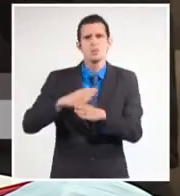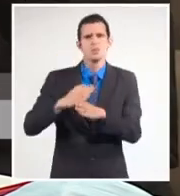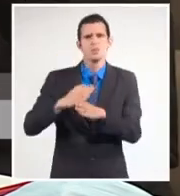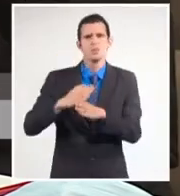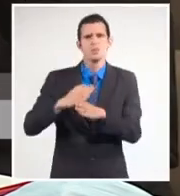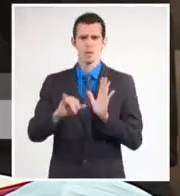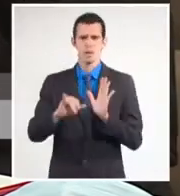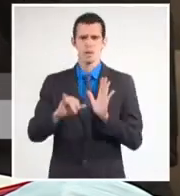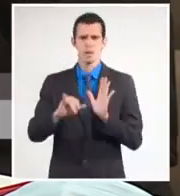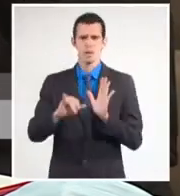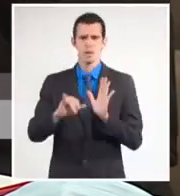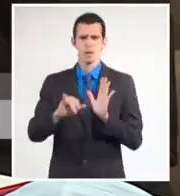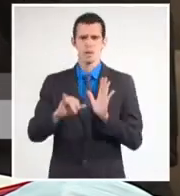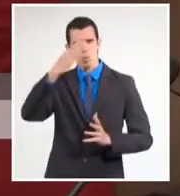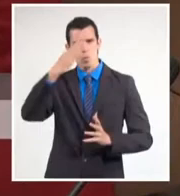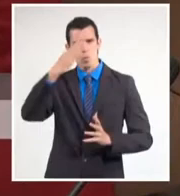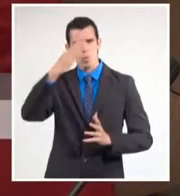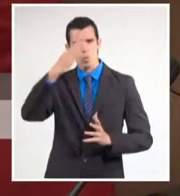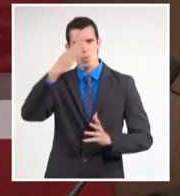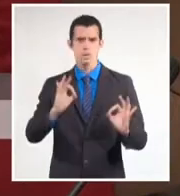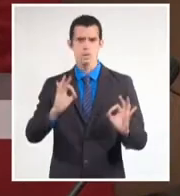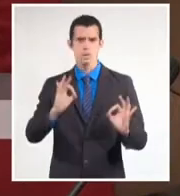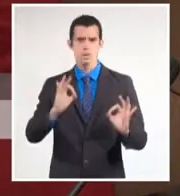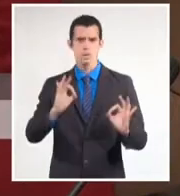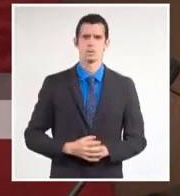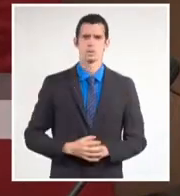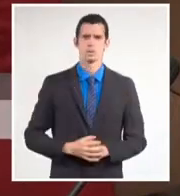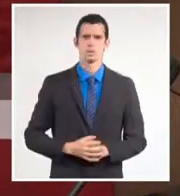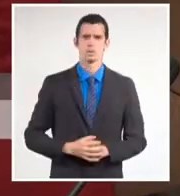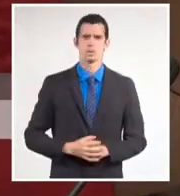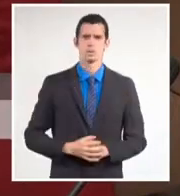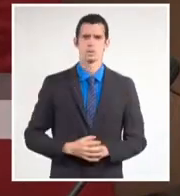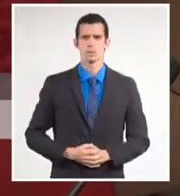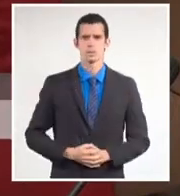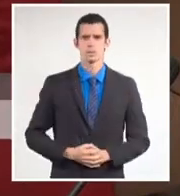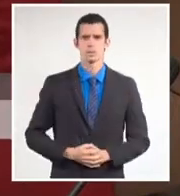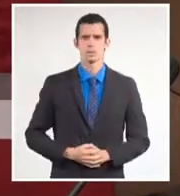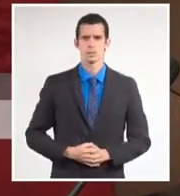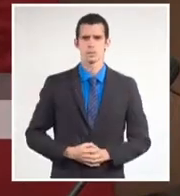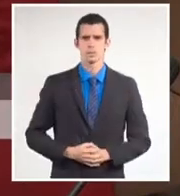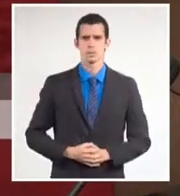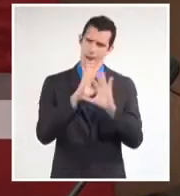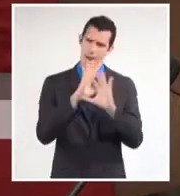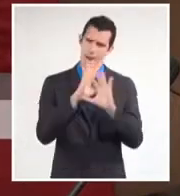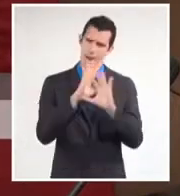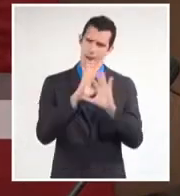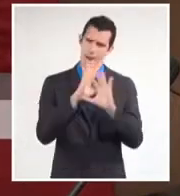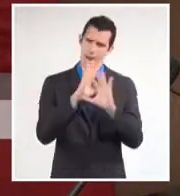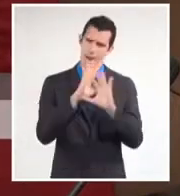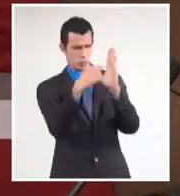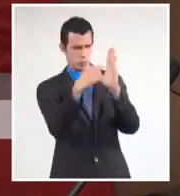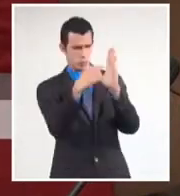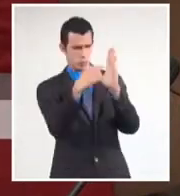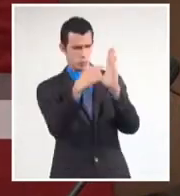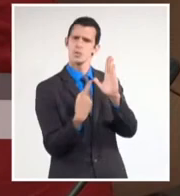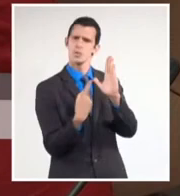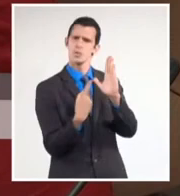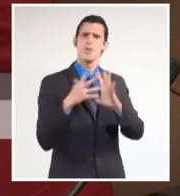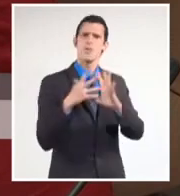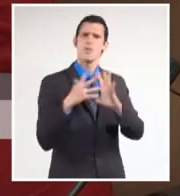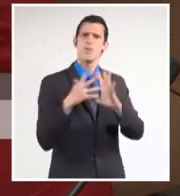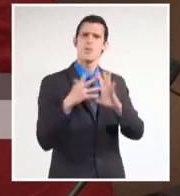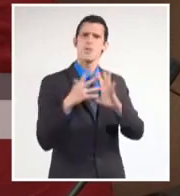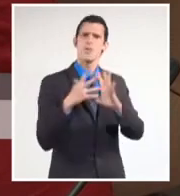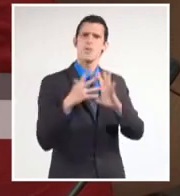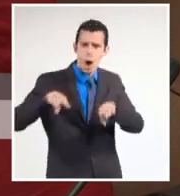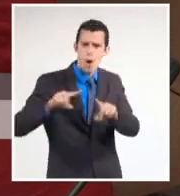vida. Aplicar todas estas medidas también es revitalizar costumbres, maneras de hacer también, la idiosincrasia, es levantar